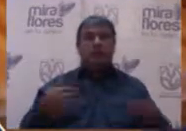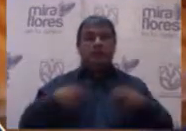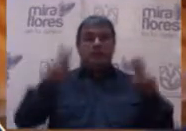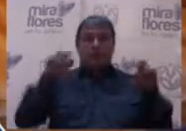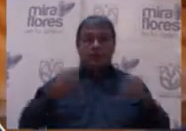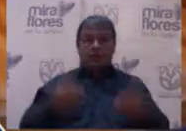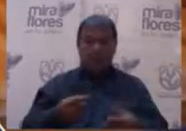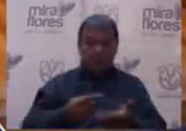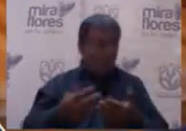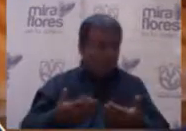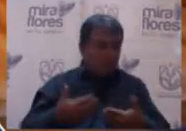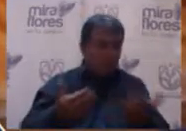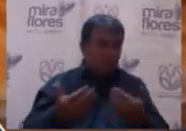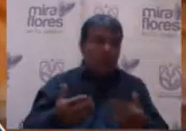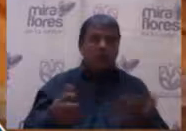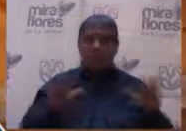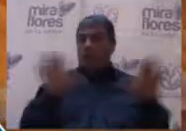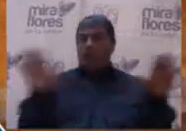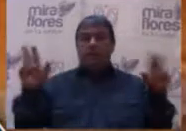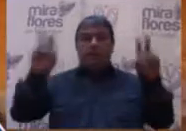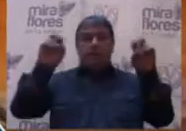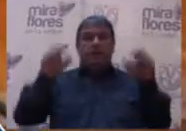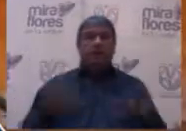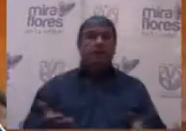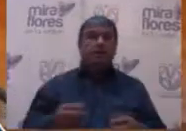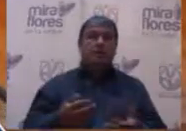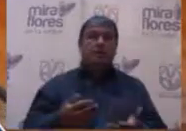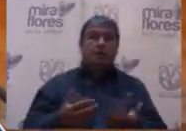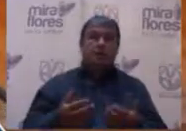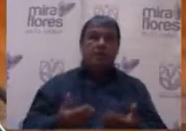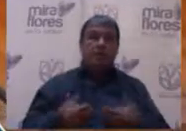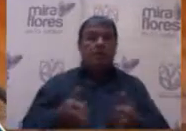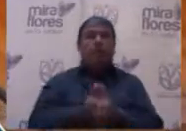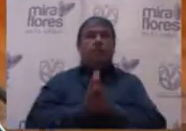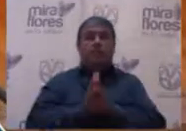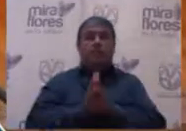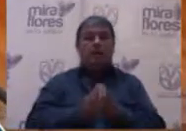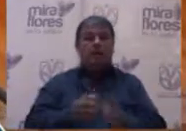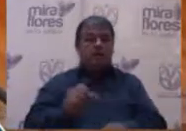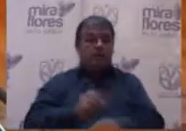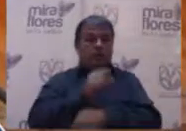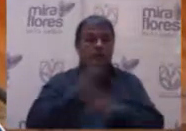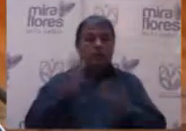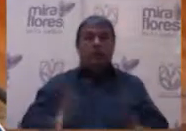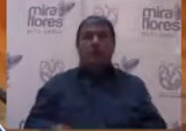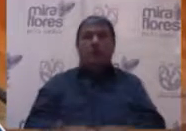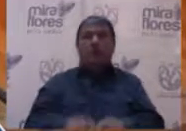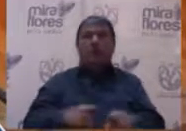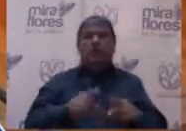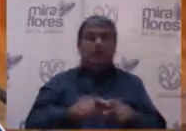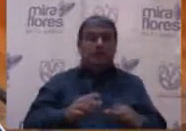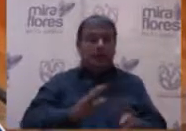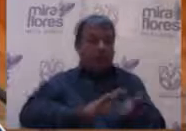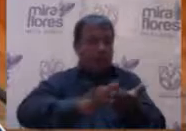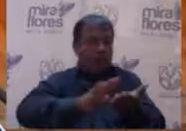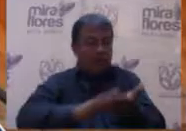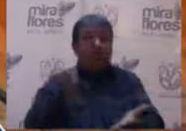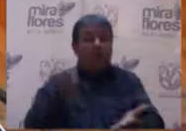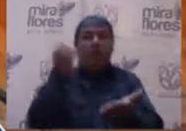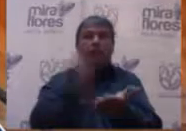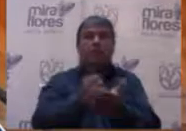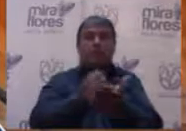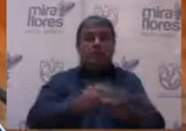tratar, ¿verdad? Es todo, señor alcalde. No habiendo más temas que tratar, voy a pedir a los miembros del consejo que se sirvan exonerar de la aprobación